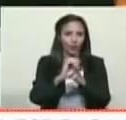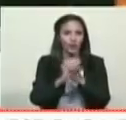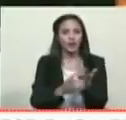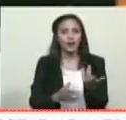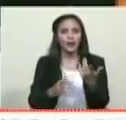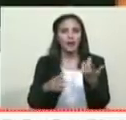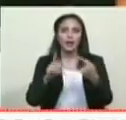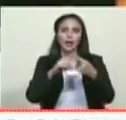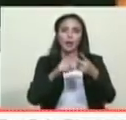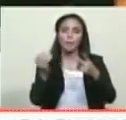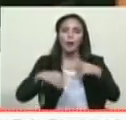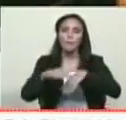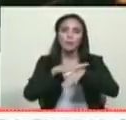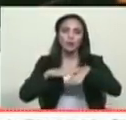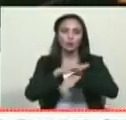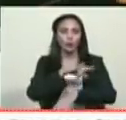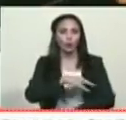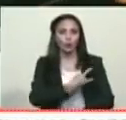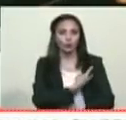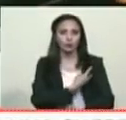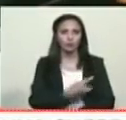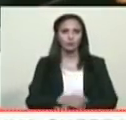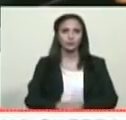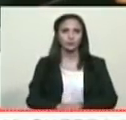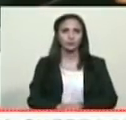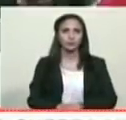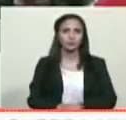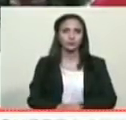Rafael Roa Carucci.